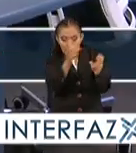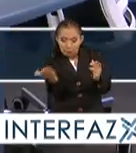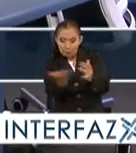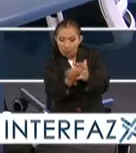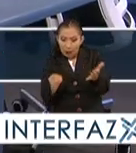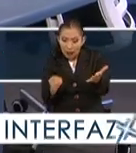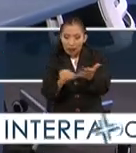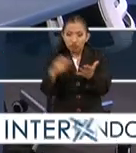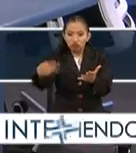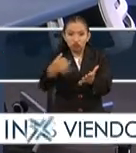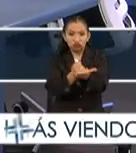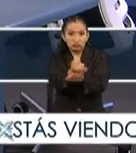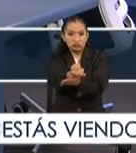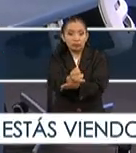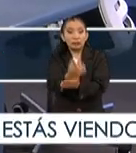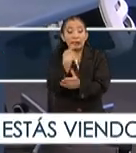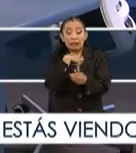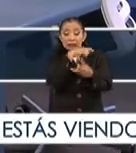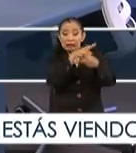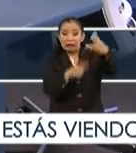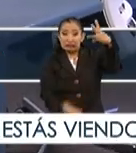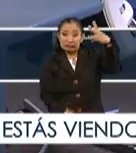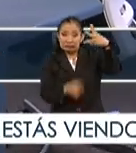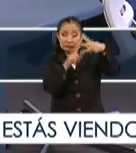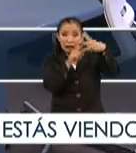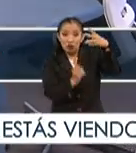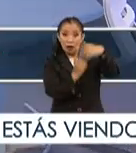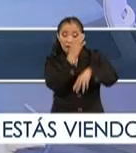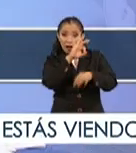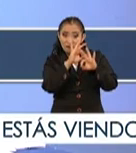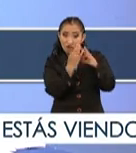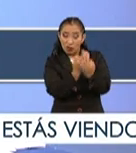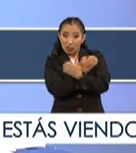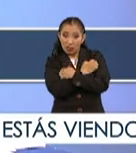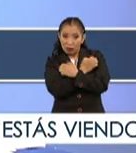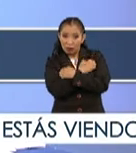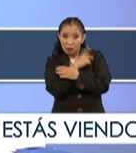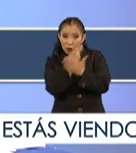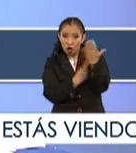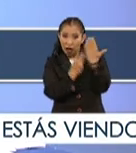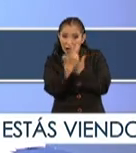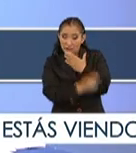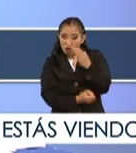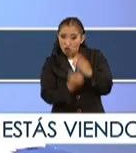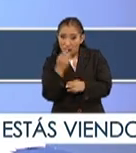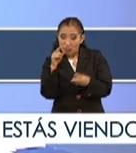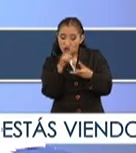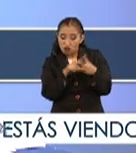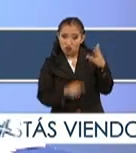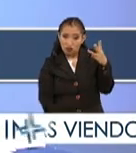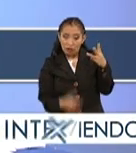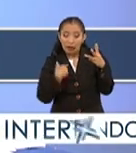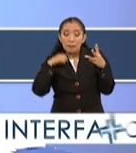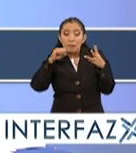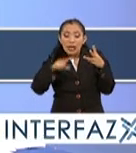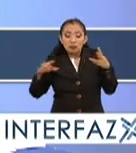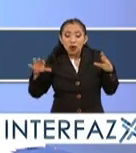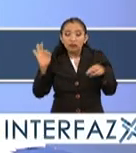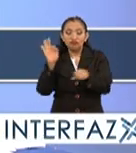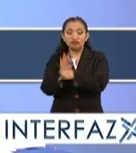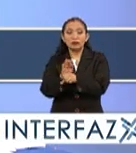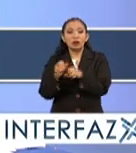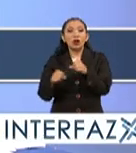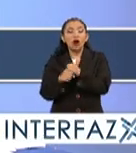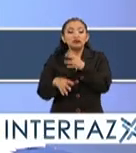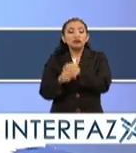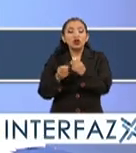Entonces son 3 pilares fundamentales del nuevo currículum, de los nuevos planes y programas, que a la vez van a fortalecerse